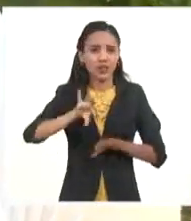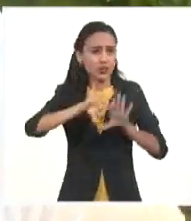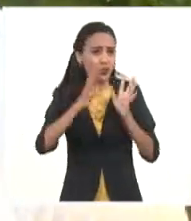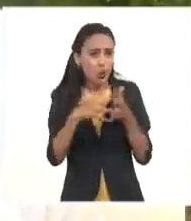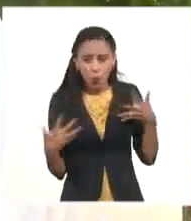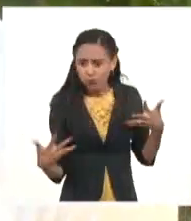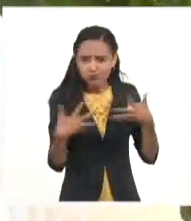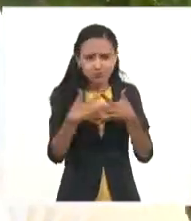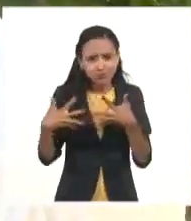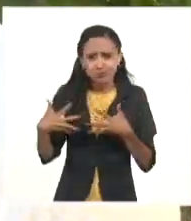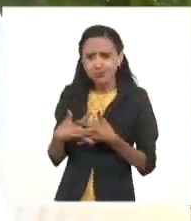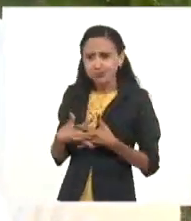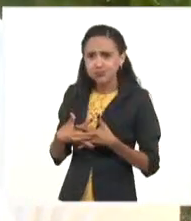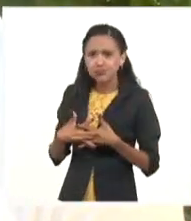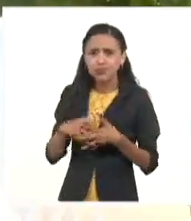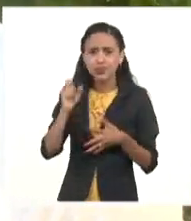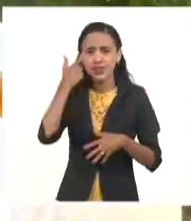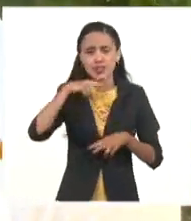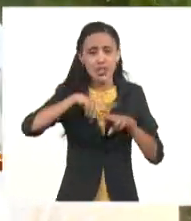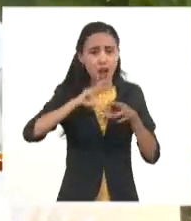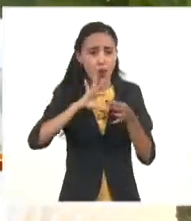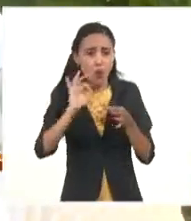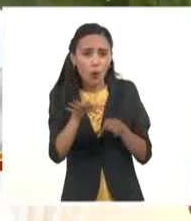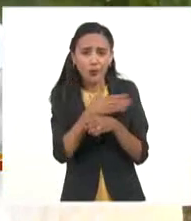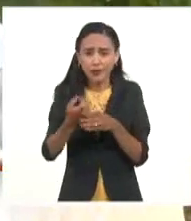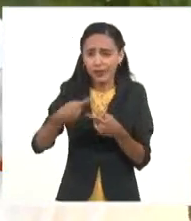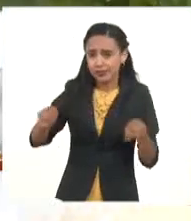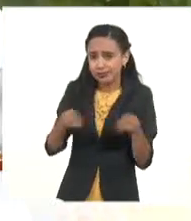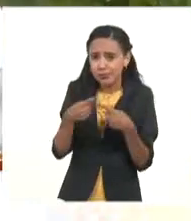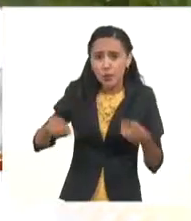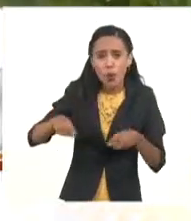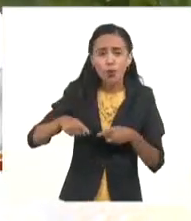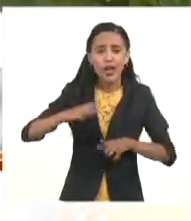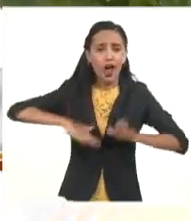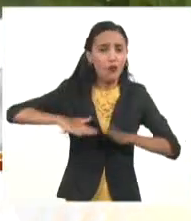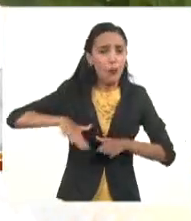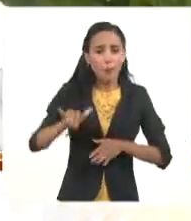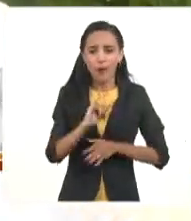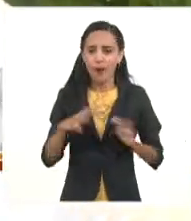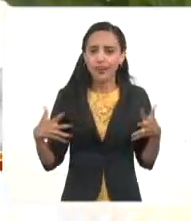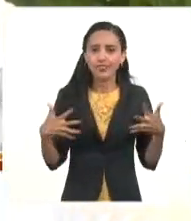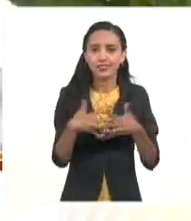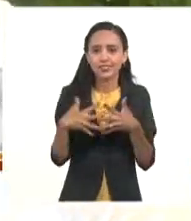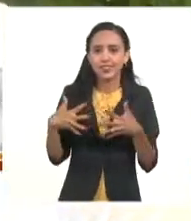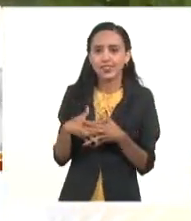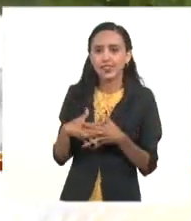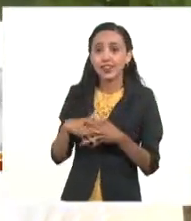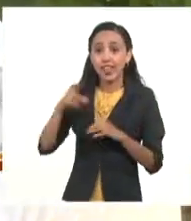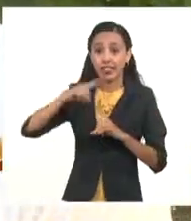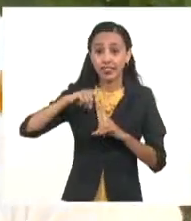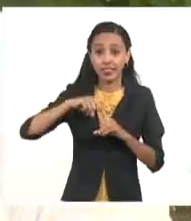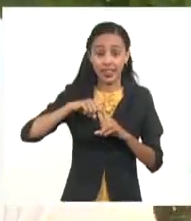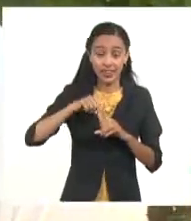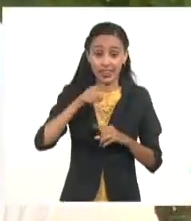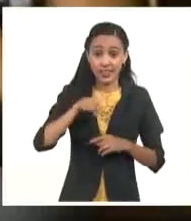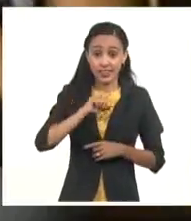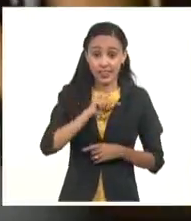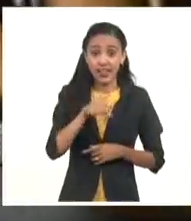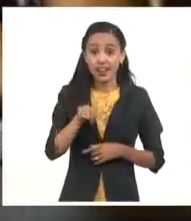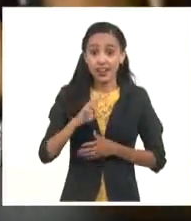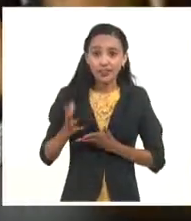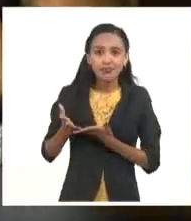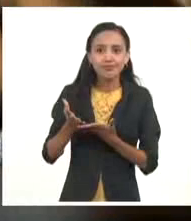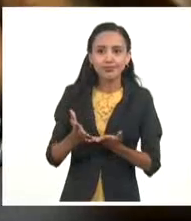irme chango ochún la rumba fue lo que fue mezclando dentro de la técnica de gran que fue la que él trajo